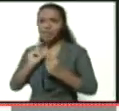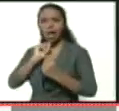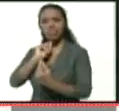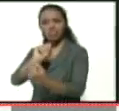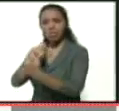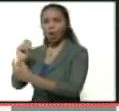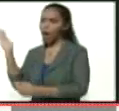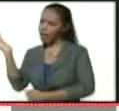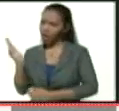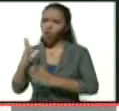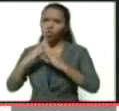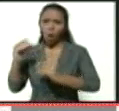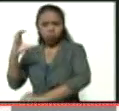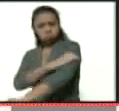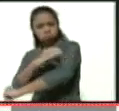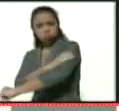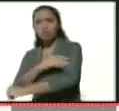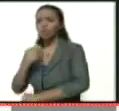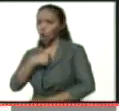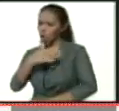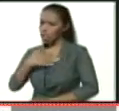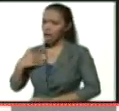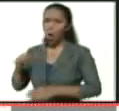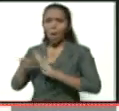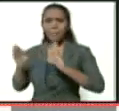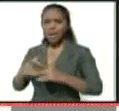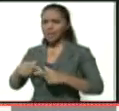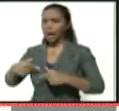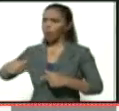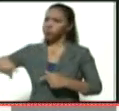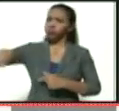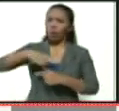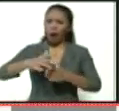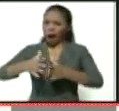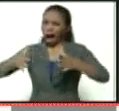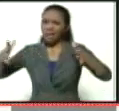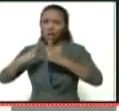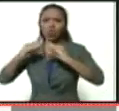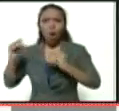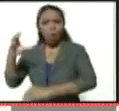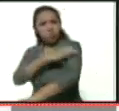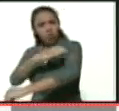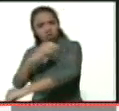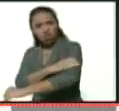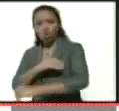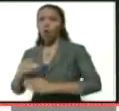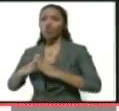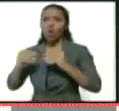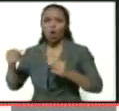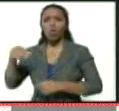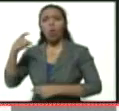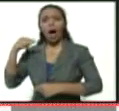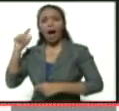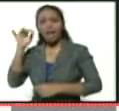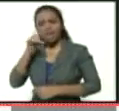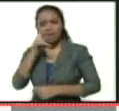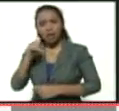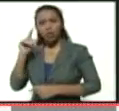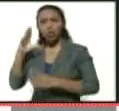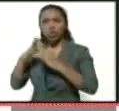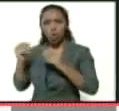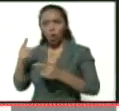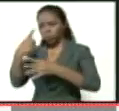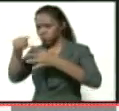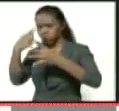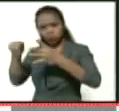a que venga toda la oposición. Si yo quisiera una mesa gigantesca, donde esté toda la oposición, donde esté Fede Cámara, donde esté el